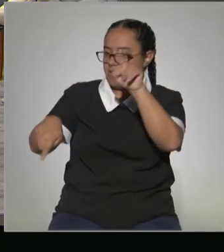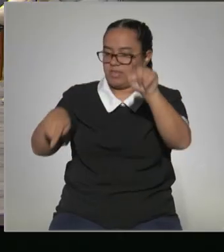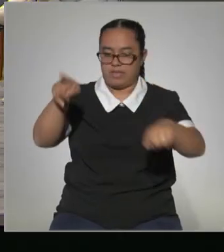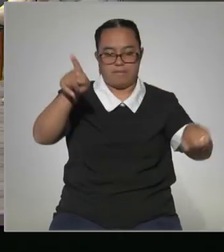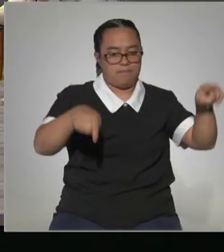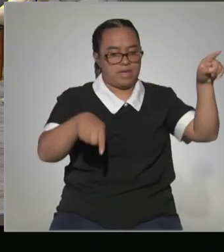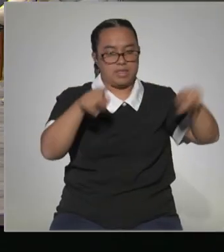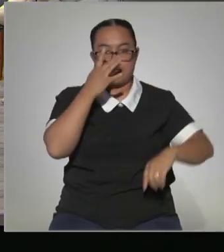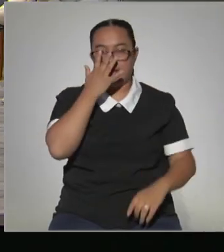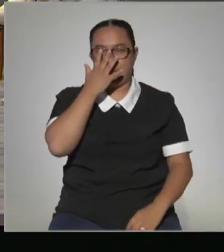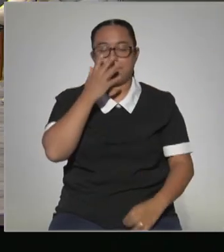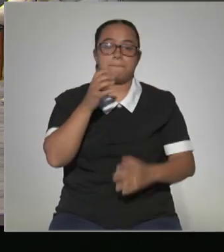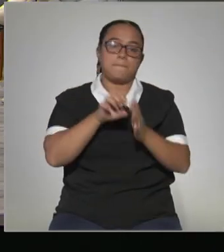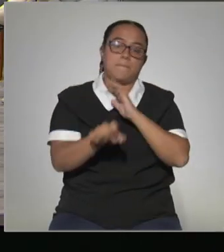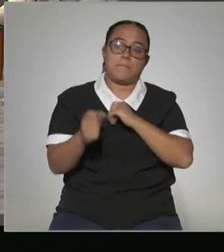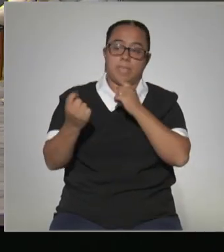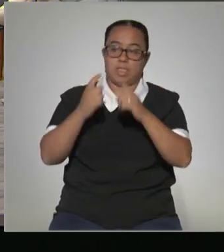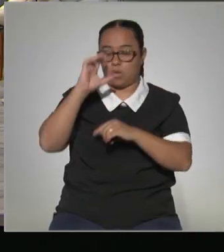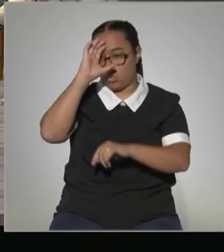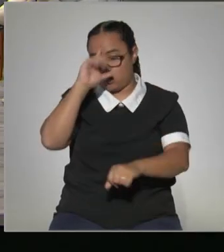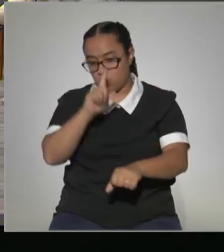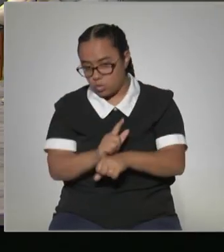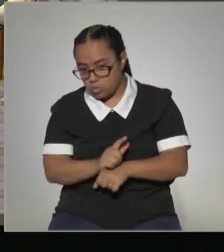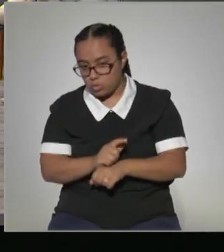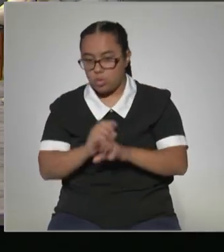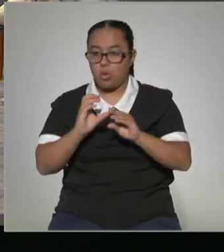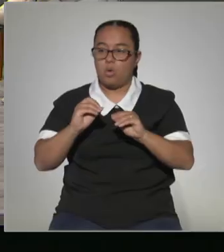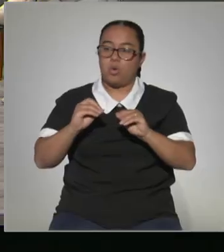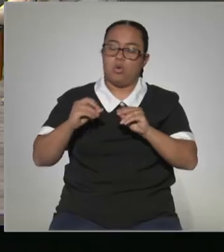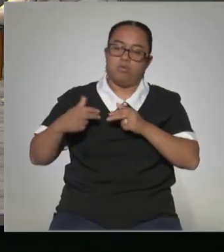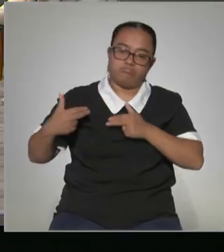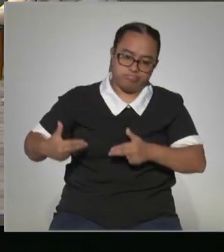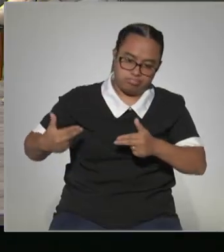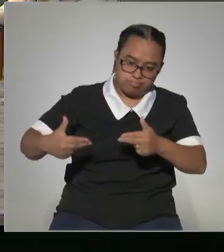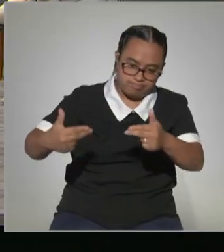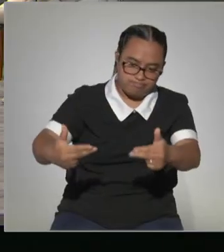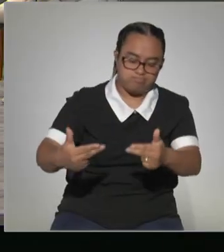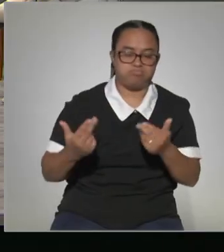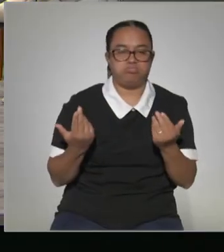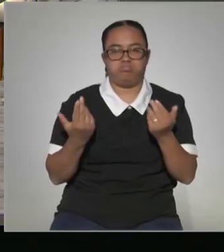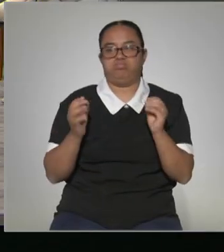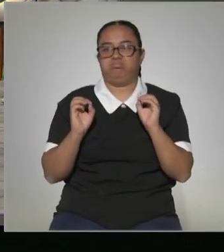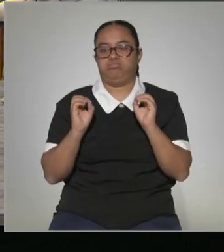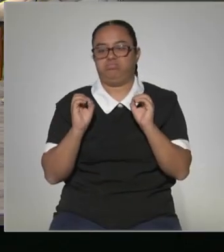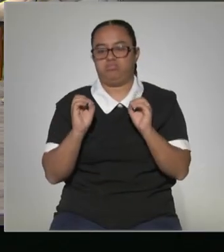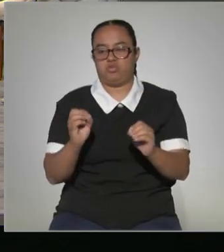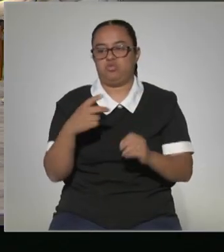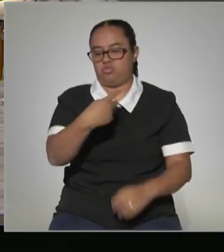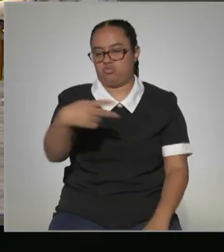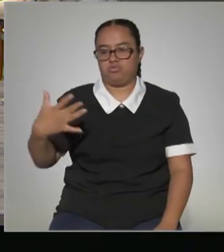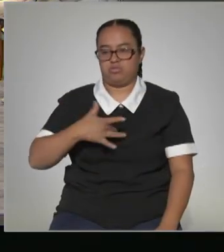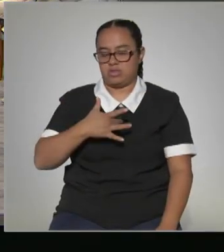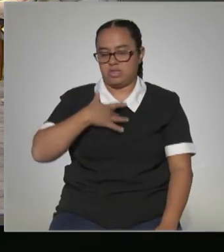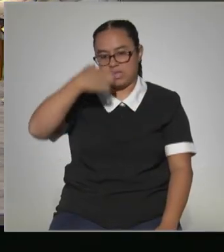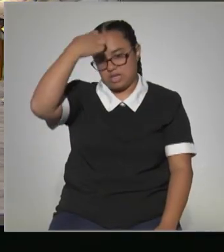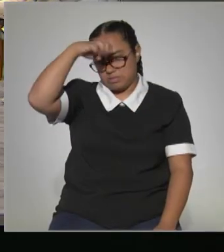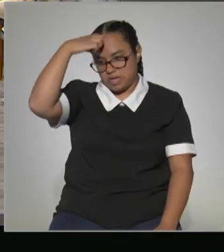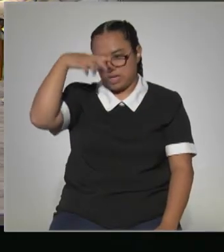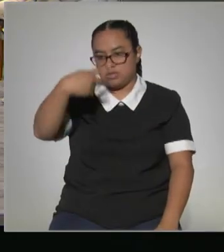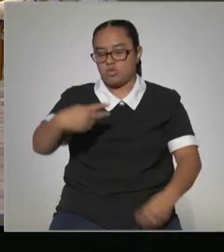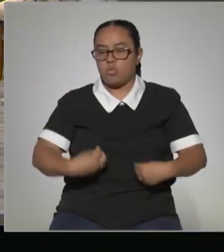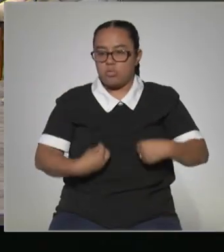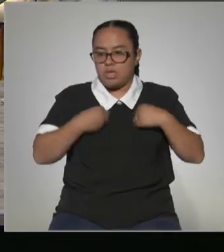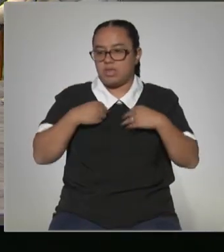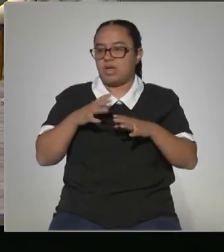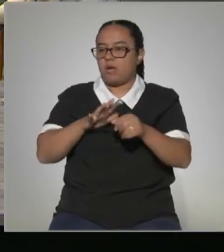ser factores culturales, factores genéticos, de las experiencias que han vivido, dónde está